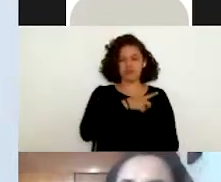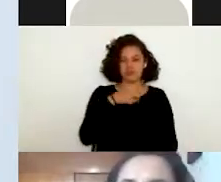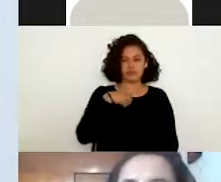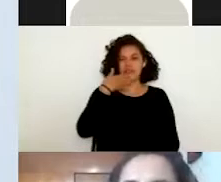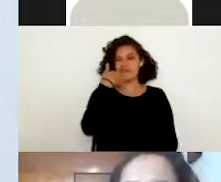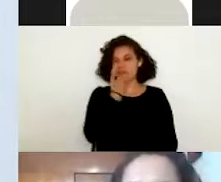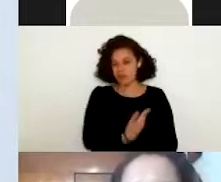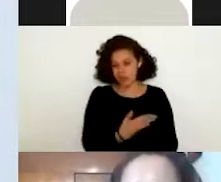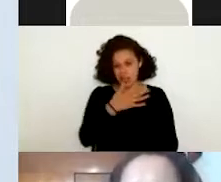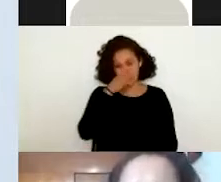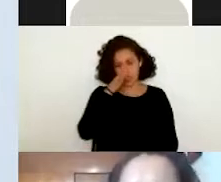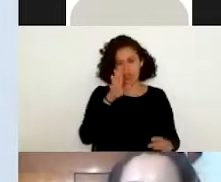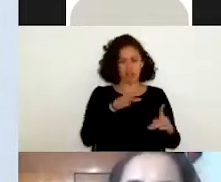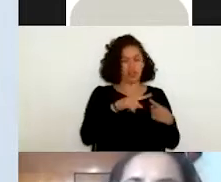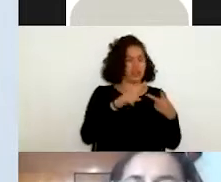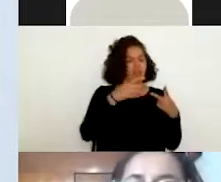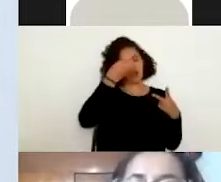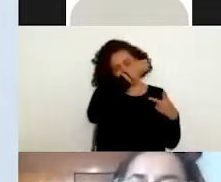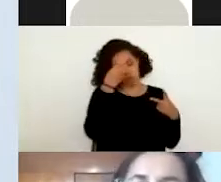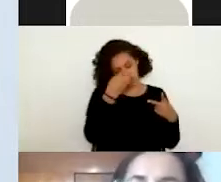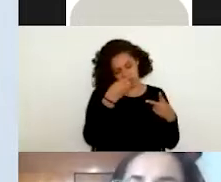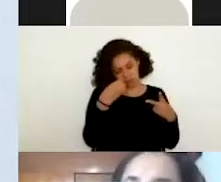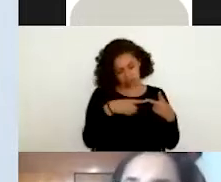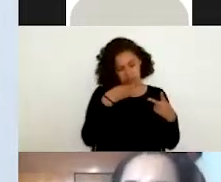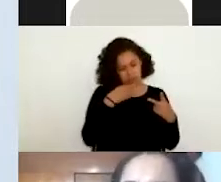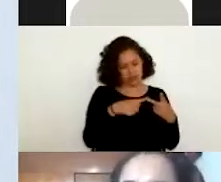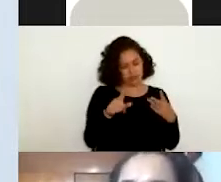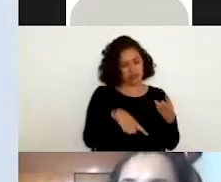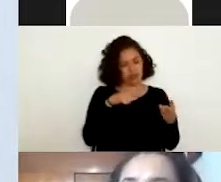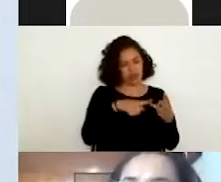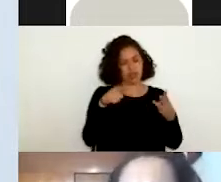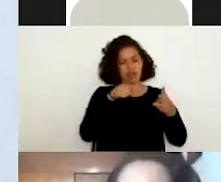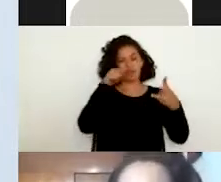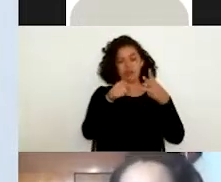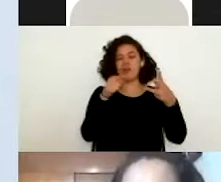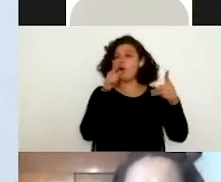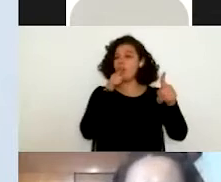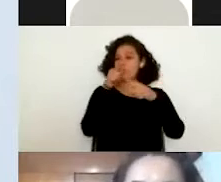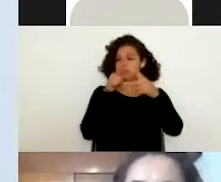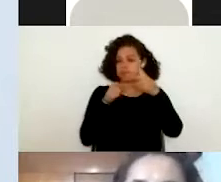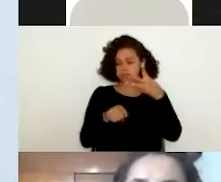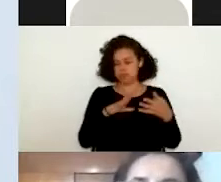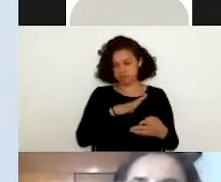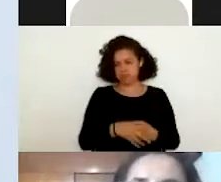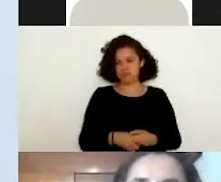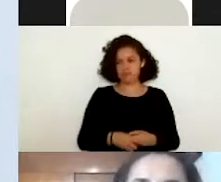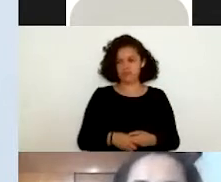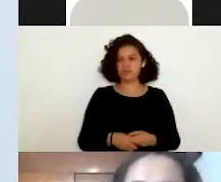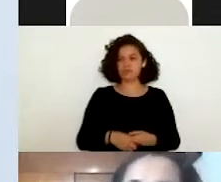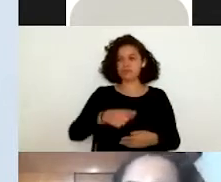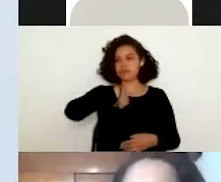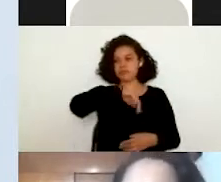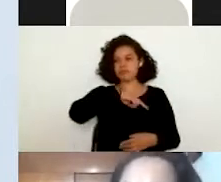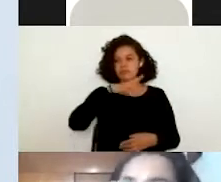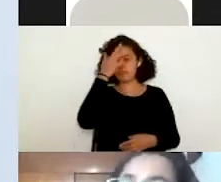que sean secuenciales, que todo tenga alguna finalidad. Entonces vamos a revisar más o menos qué